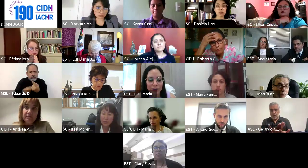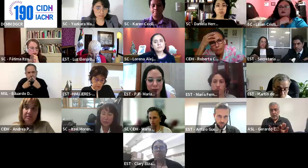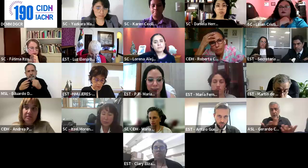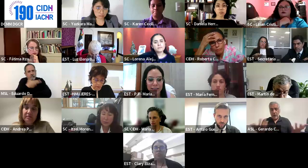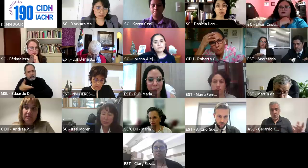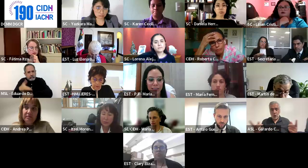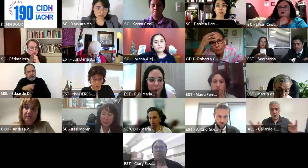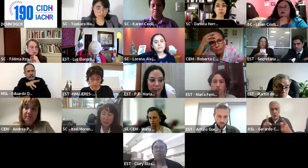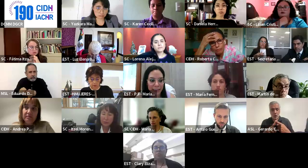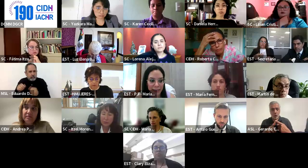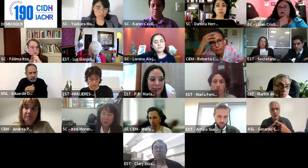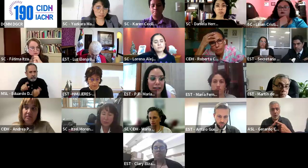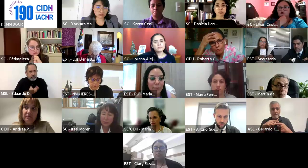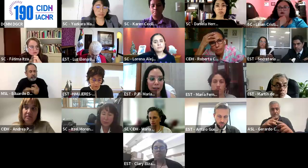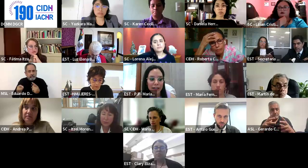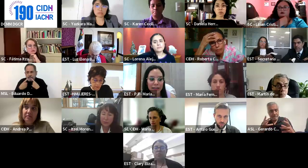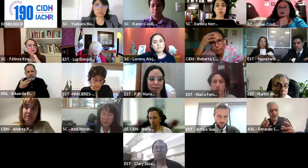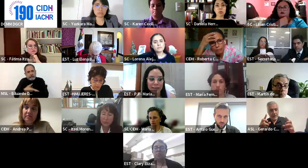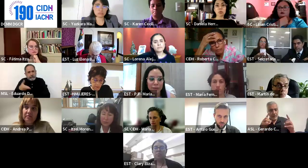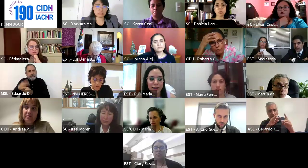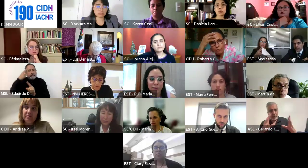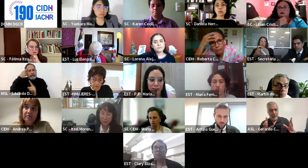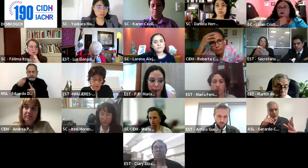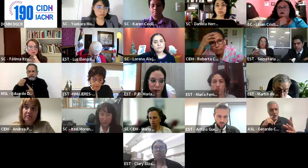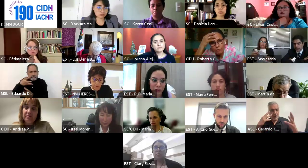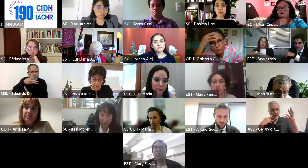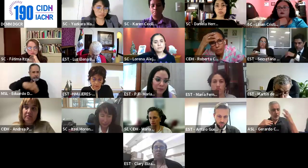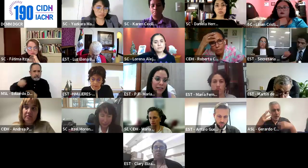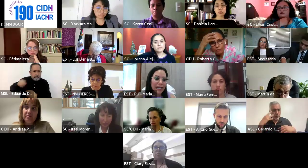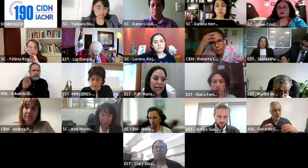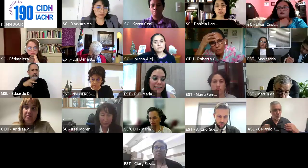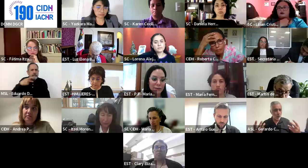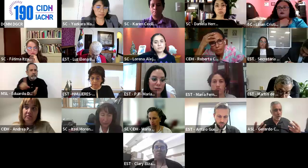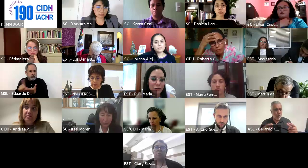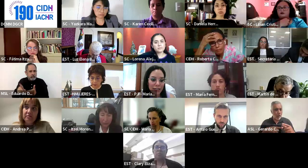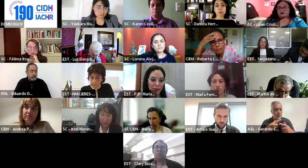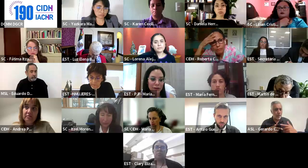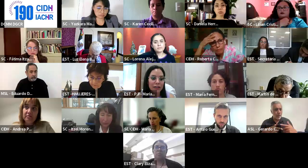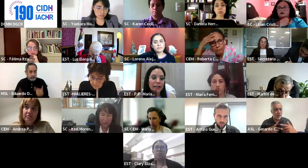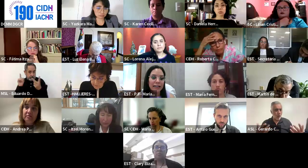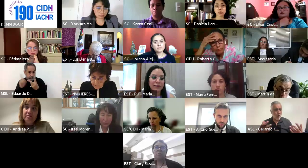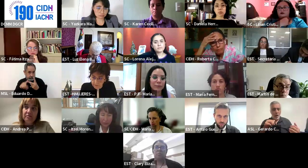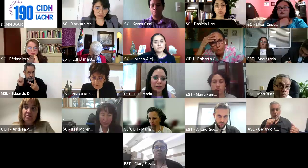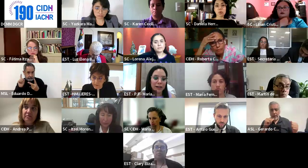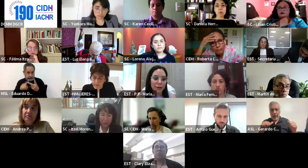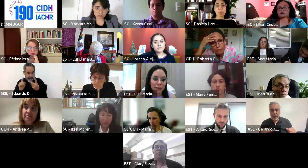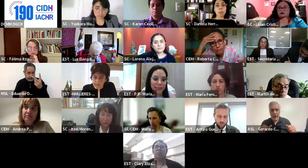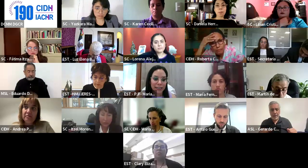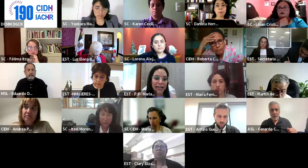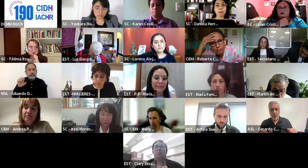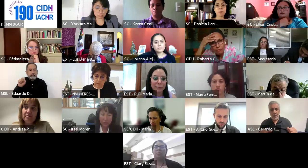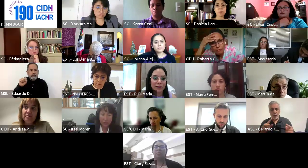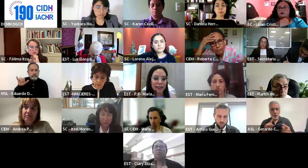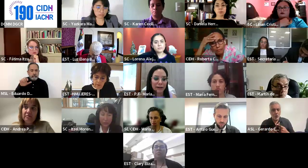en condiciones de adoptar medidas para restituir los derechos. El segundo caso, la Suprema